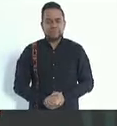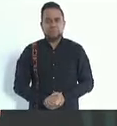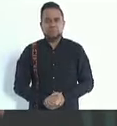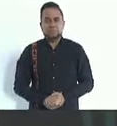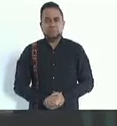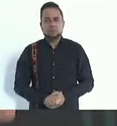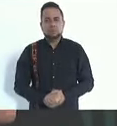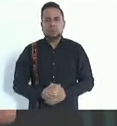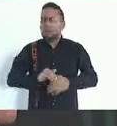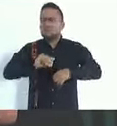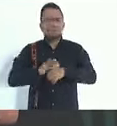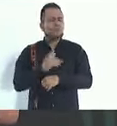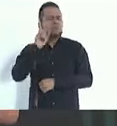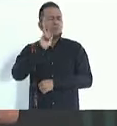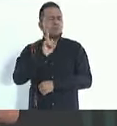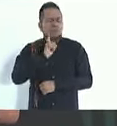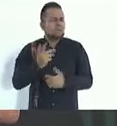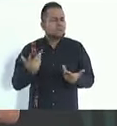¿Por qué a las mujeres?